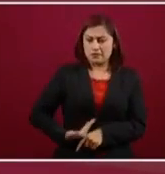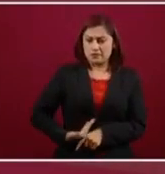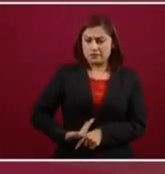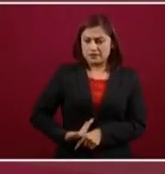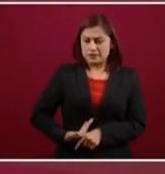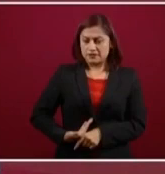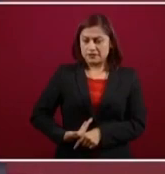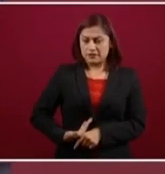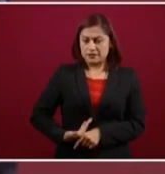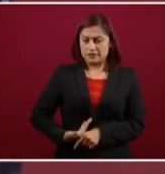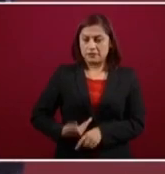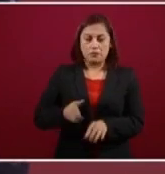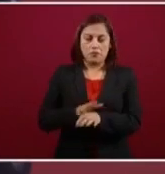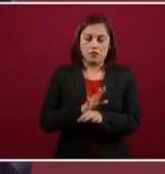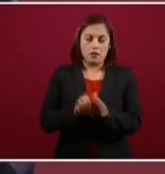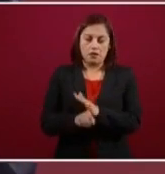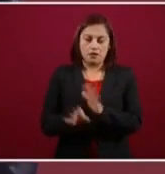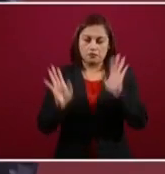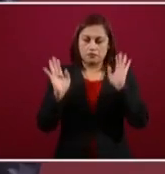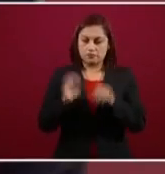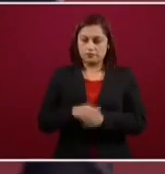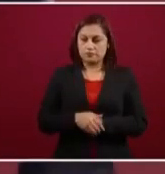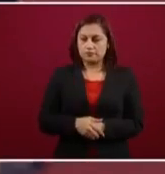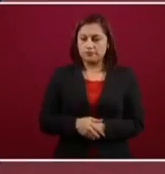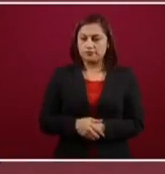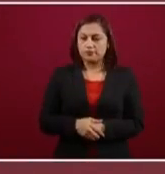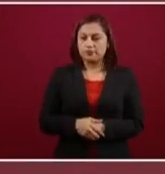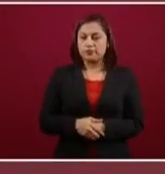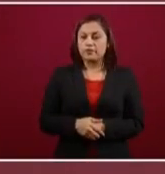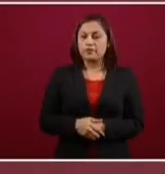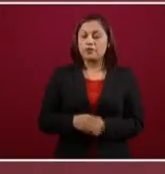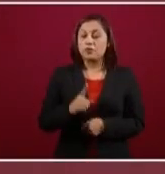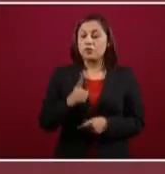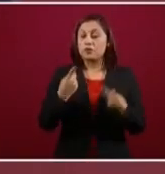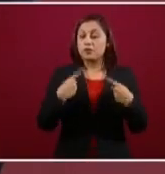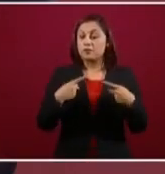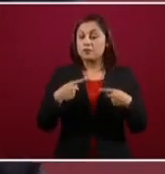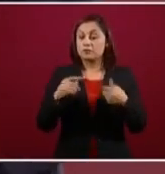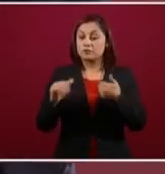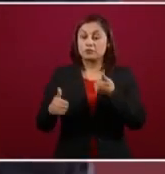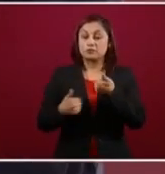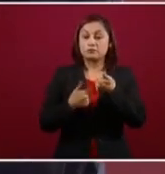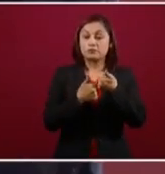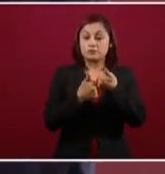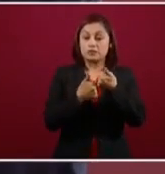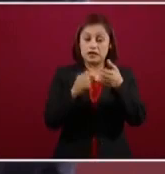que un subalterno le presenta una información